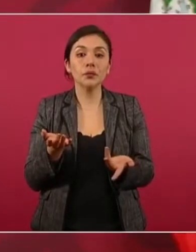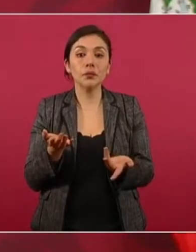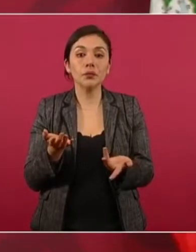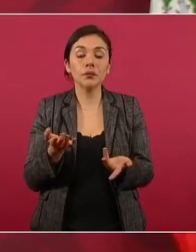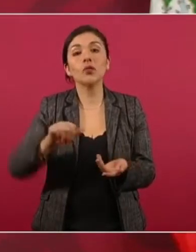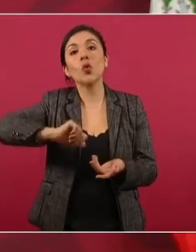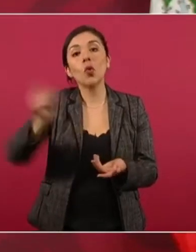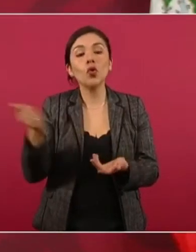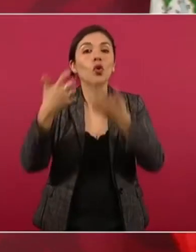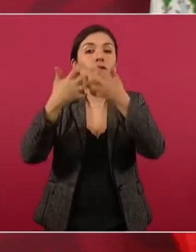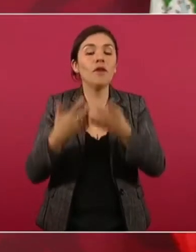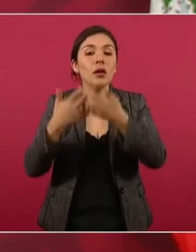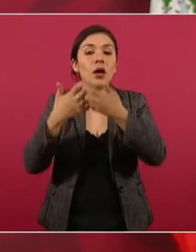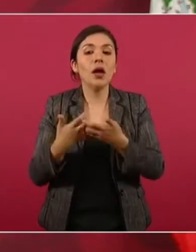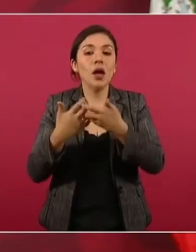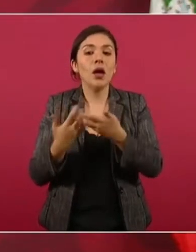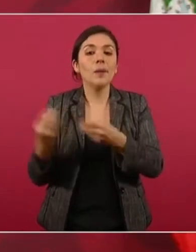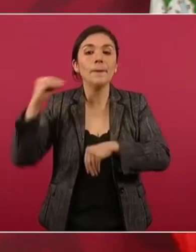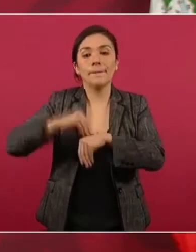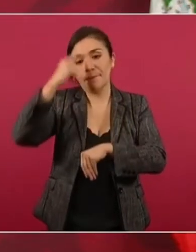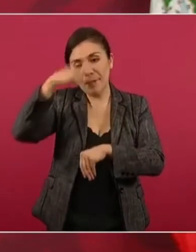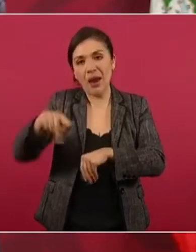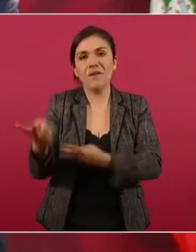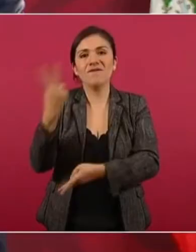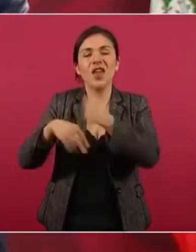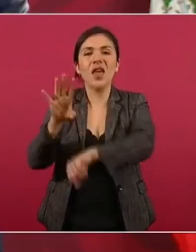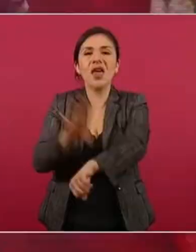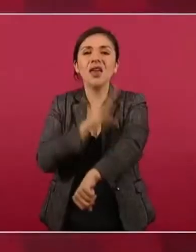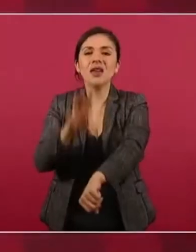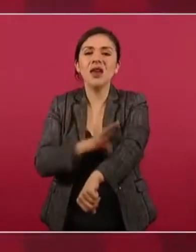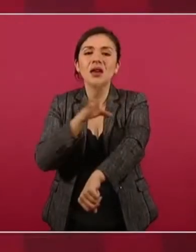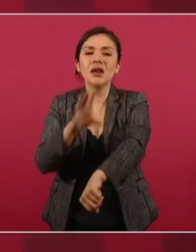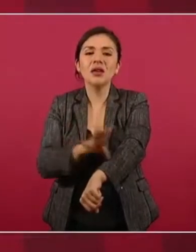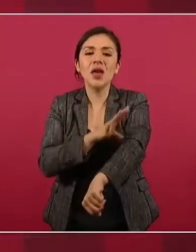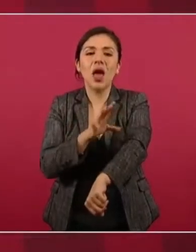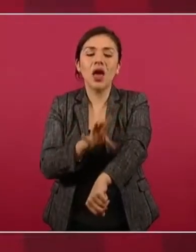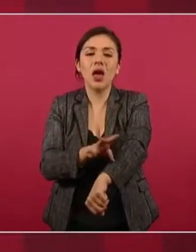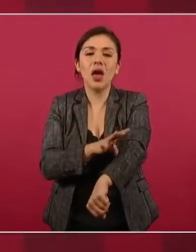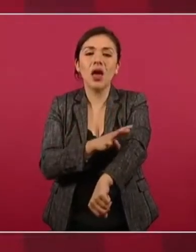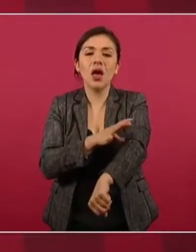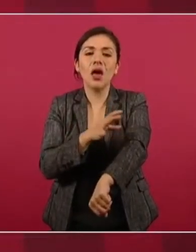La planta de producción de energía eléctrica